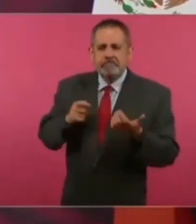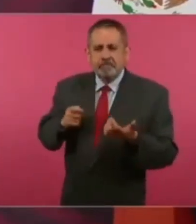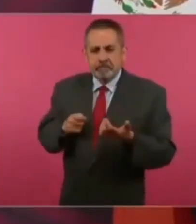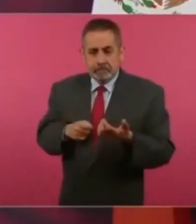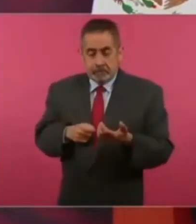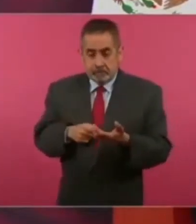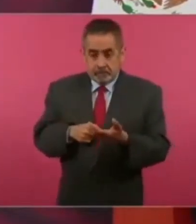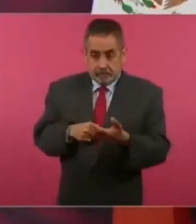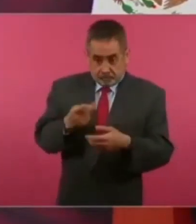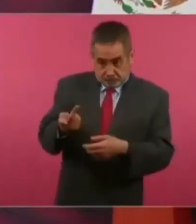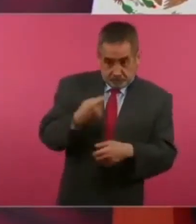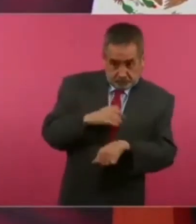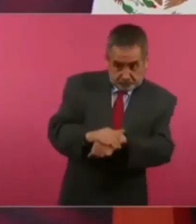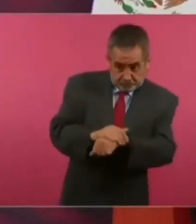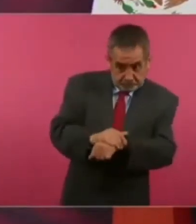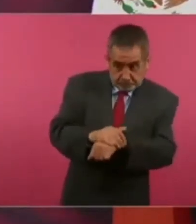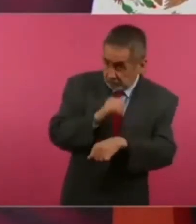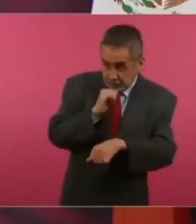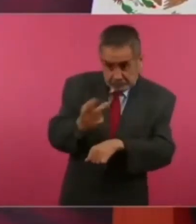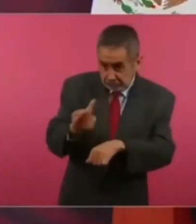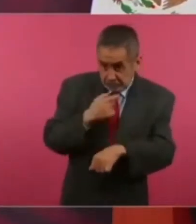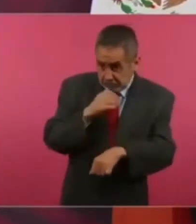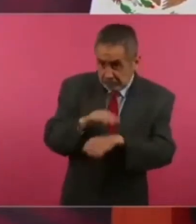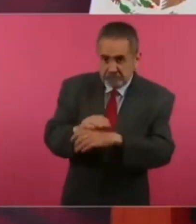Si no me das